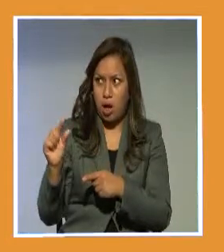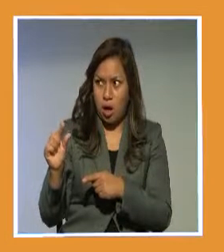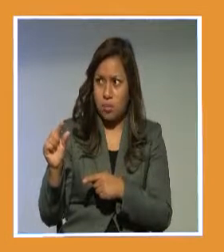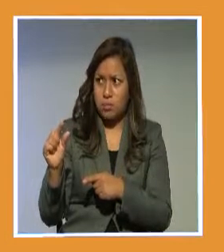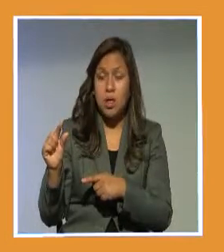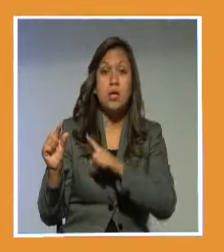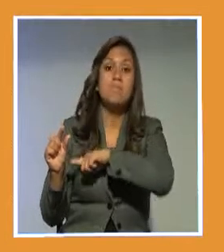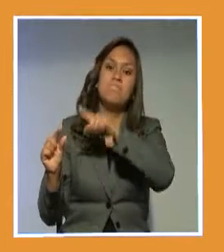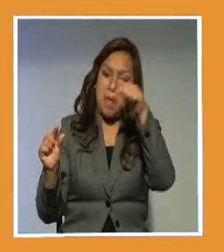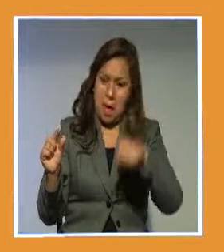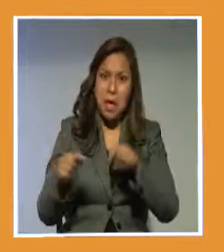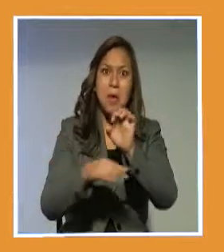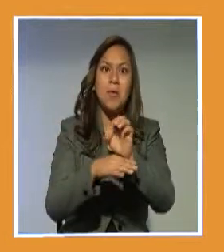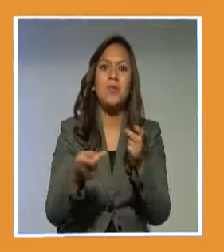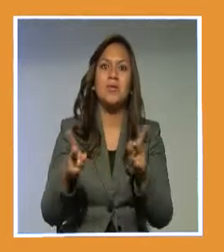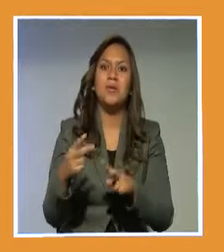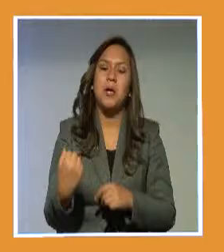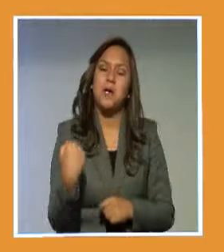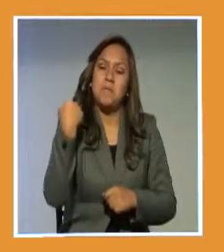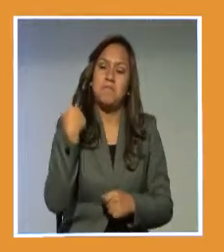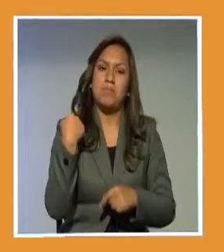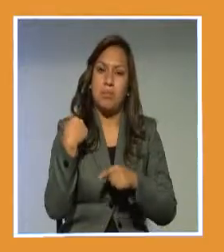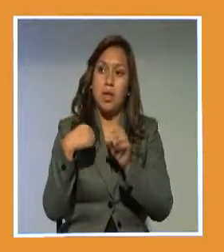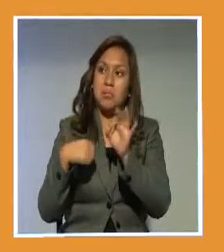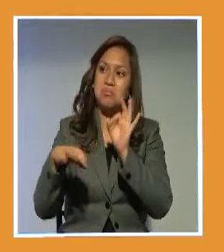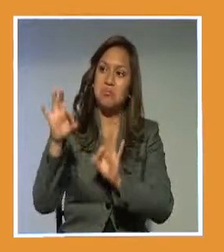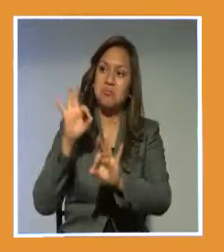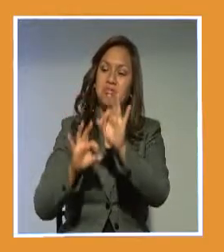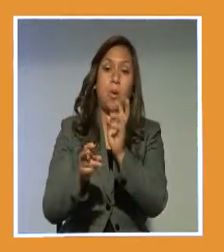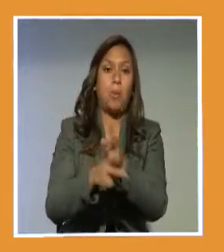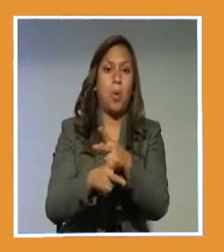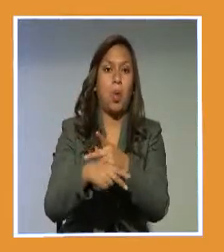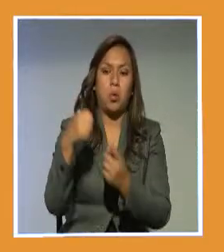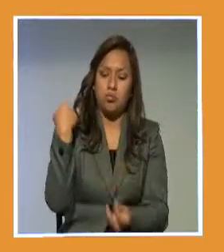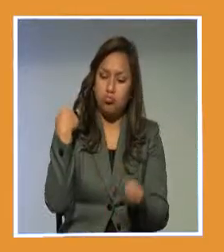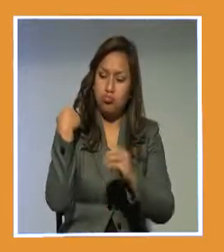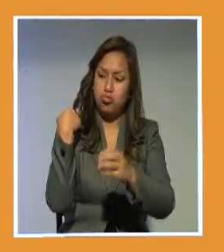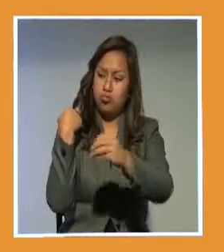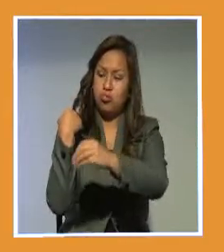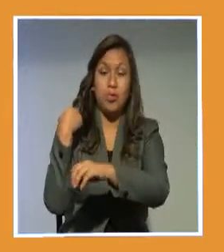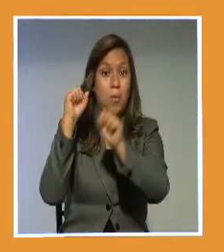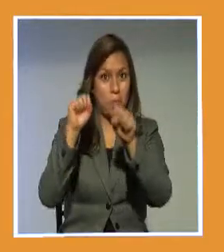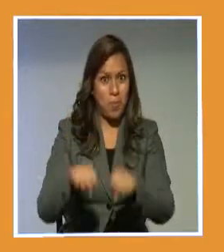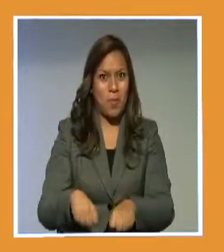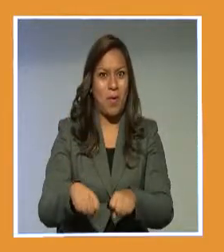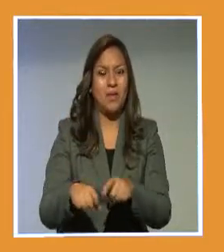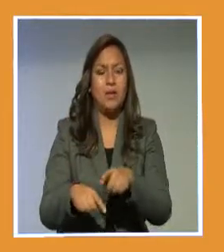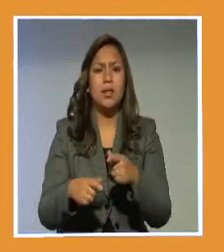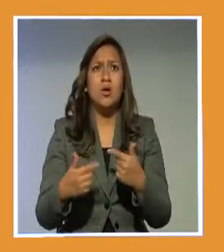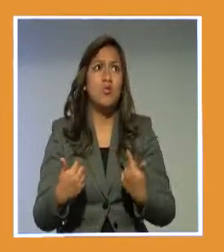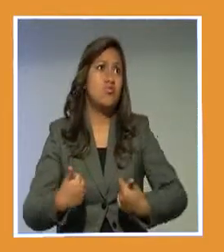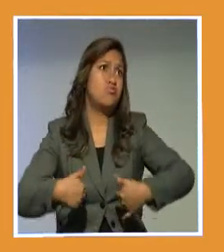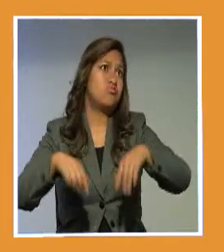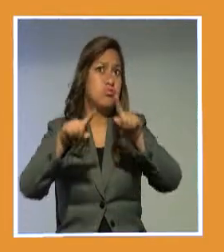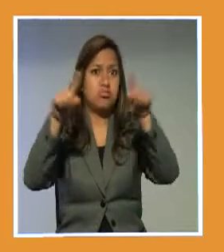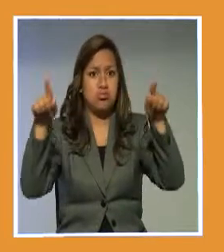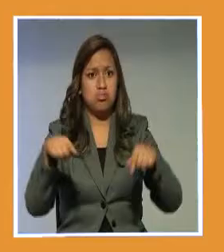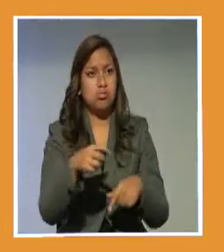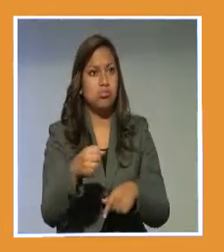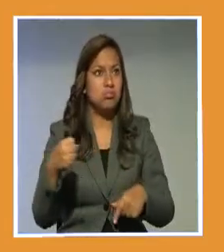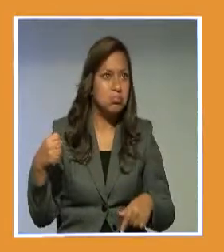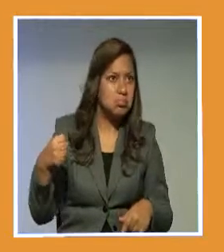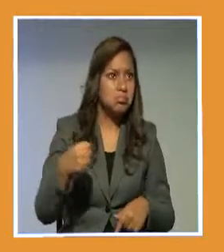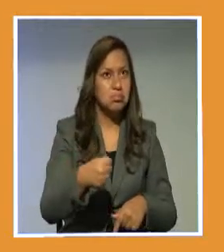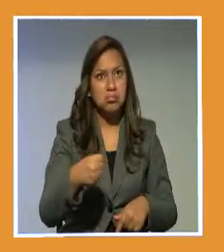resultar un poco más baratos frente a los productos ecuatorianos. Eso en relación, por ejemplo, a electrodomésticos, alimentos,